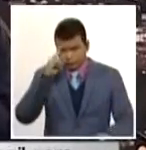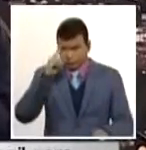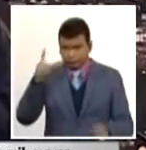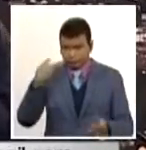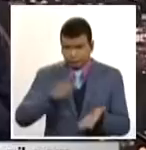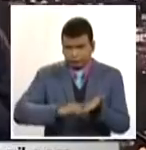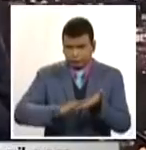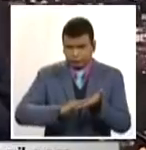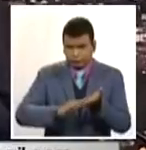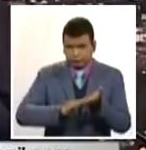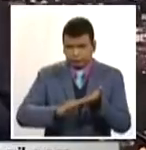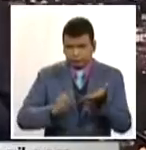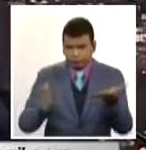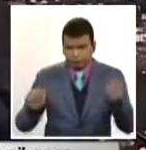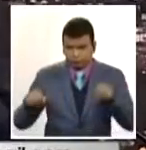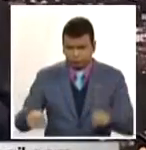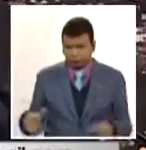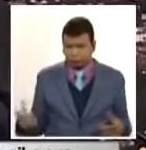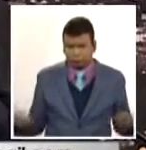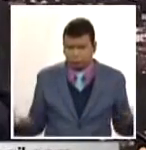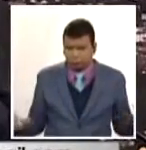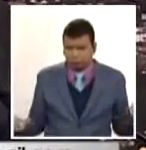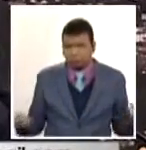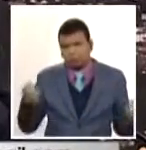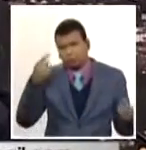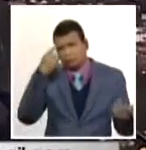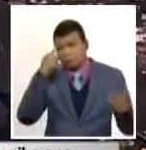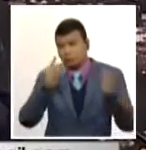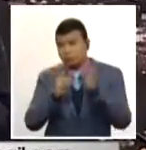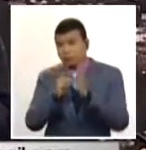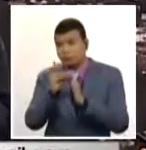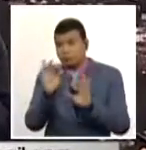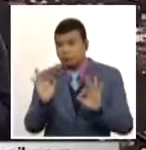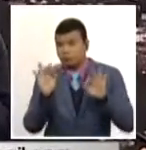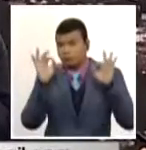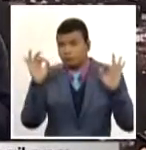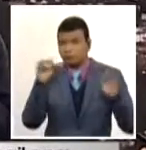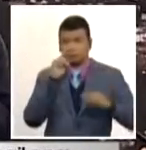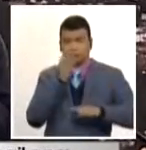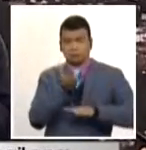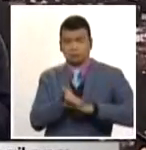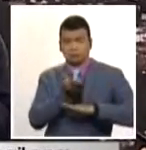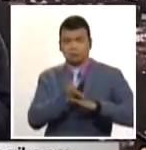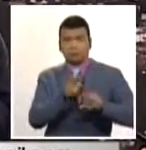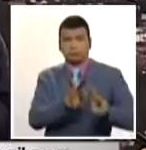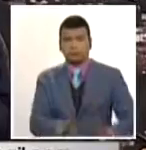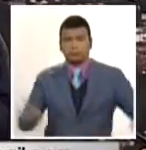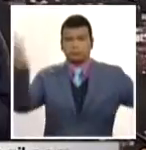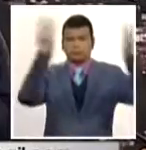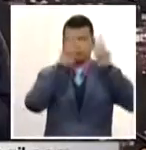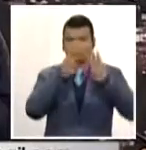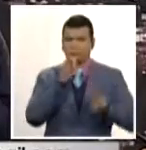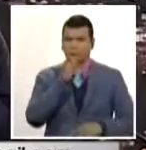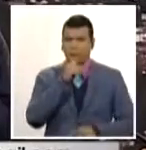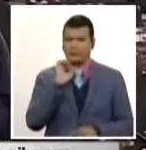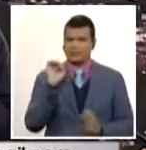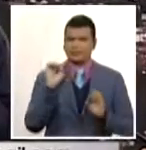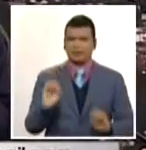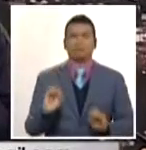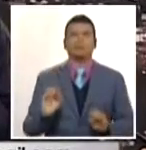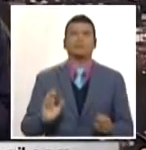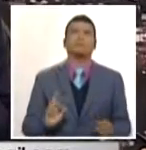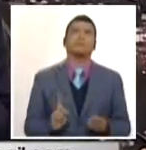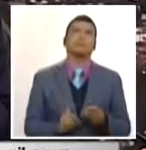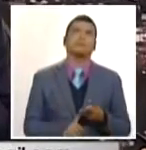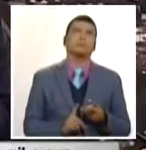ingresar en la onda, digamos así, del desarrollo sostenible que proponen las Naciones Unidas. No va